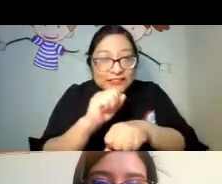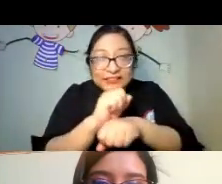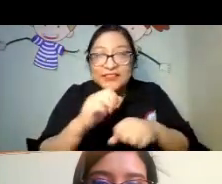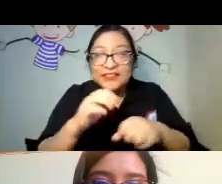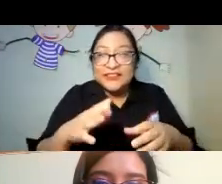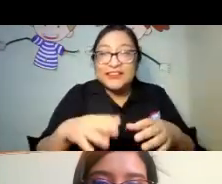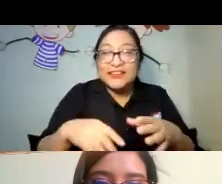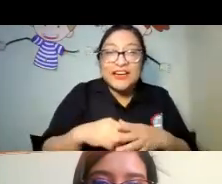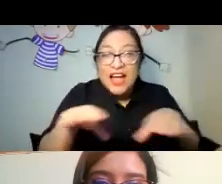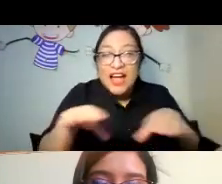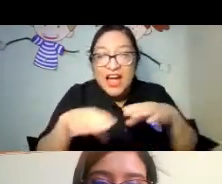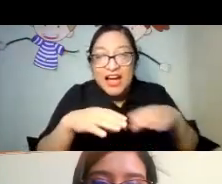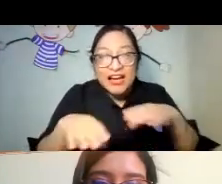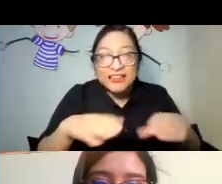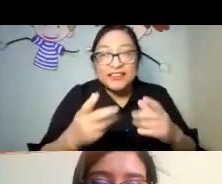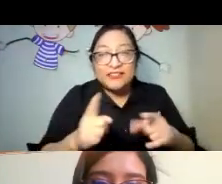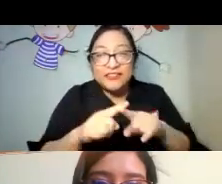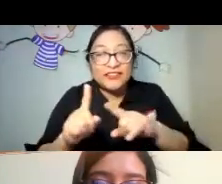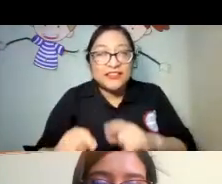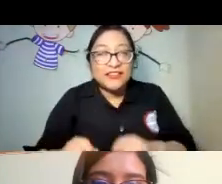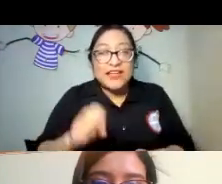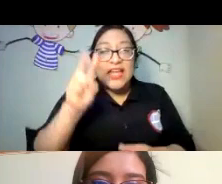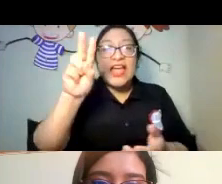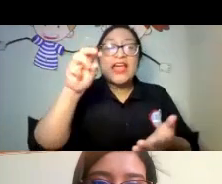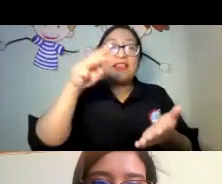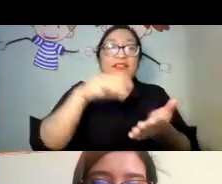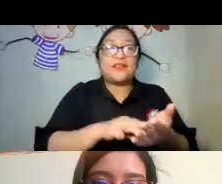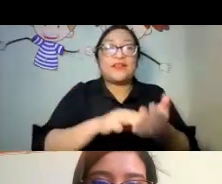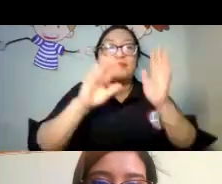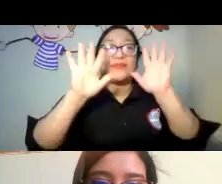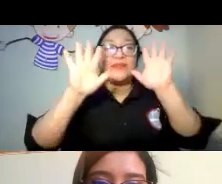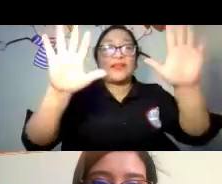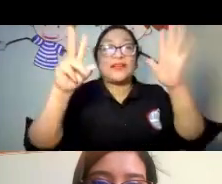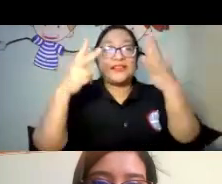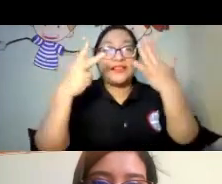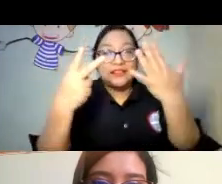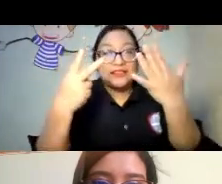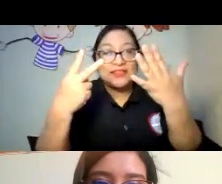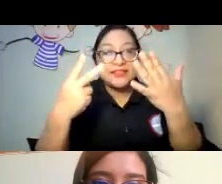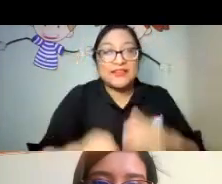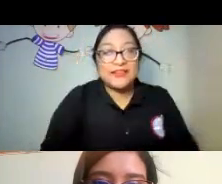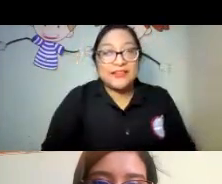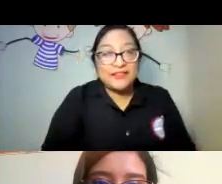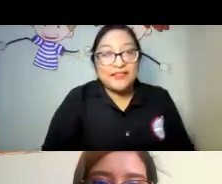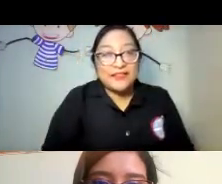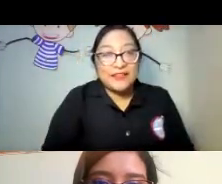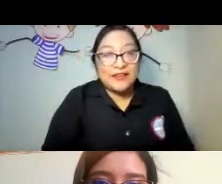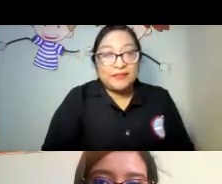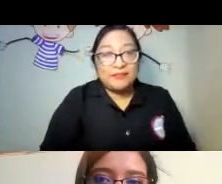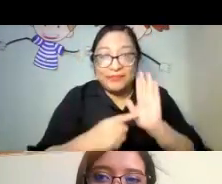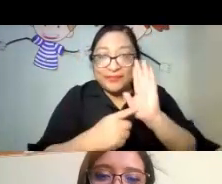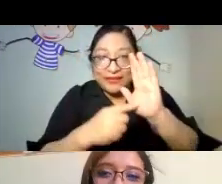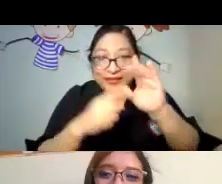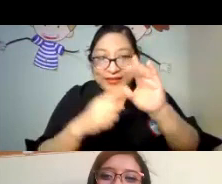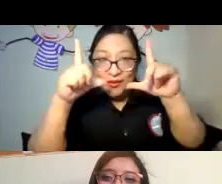platos desechables. Con el mismo fondo se presenta el número 2017. Se presentan también varias imágenes